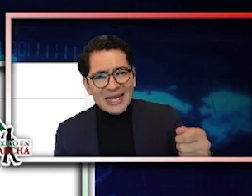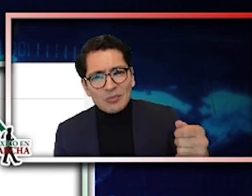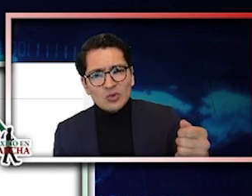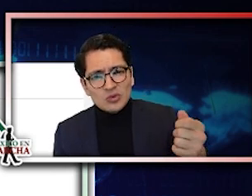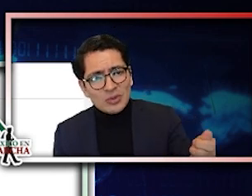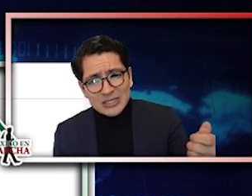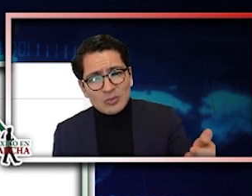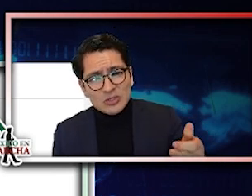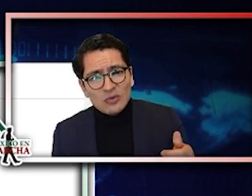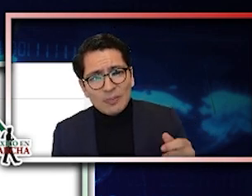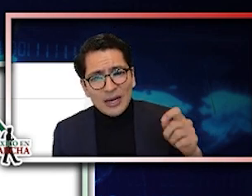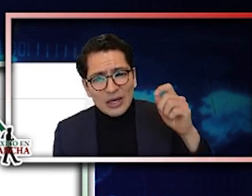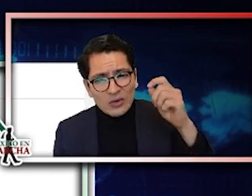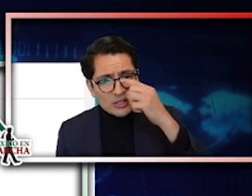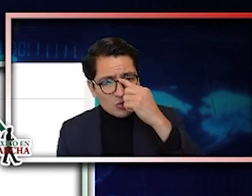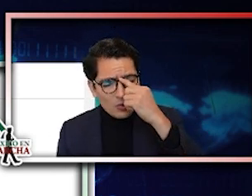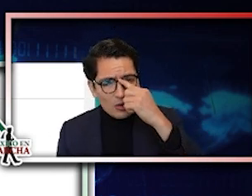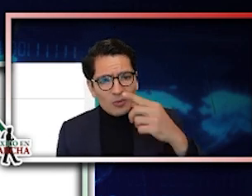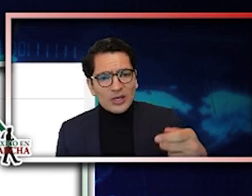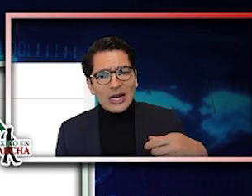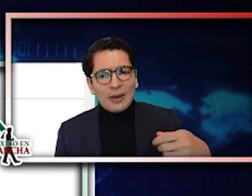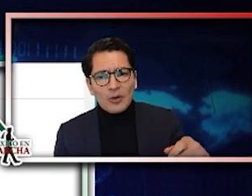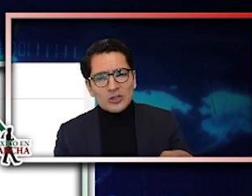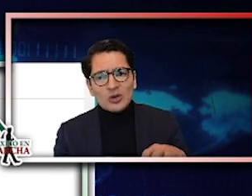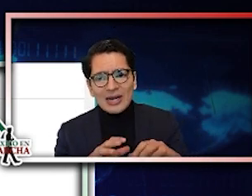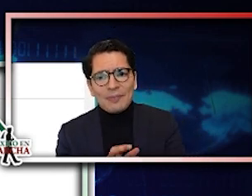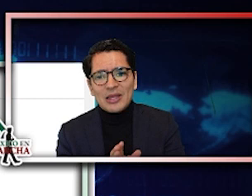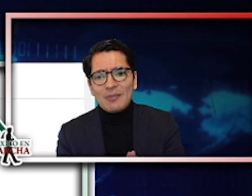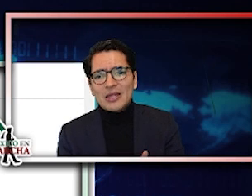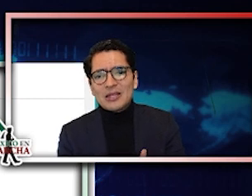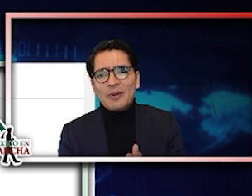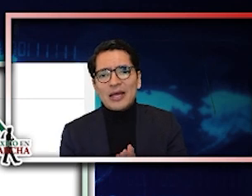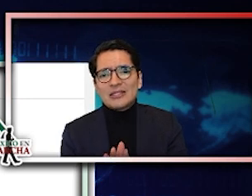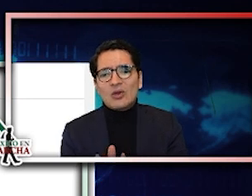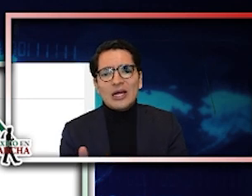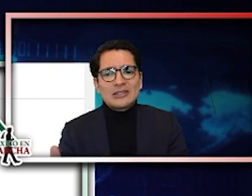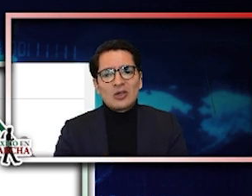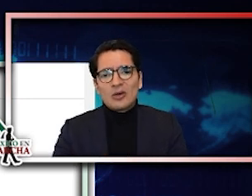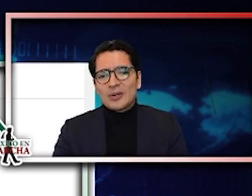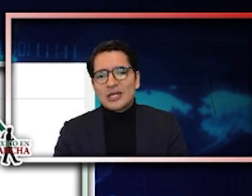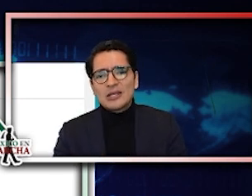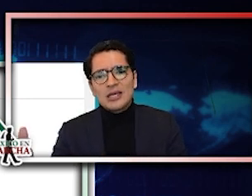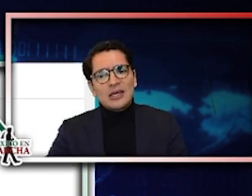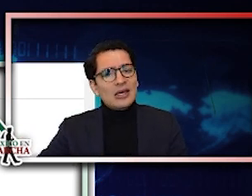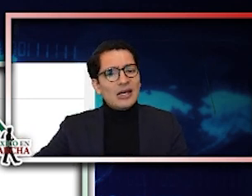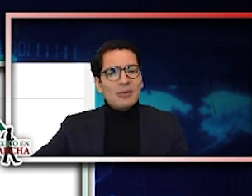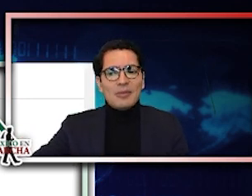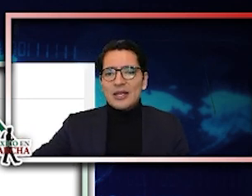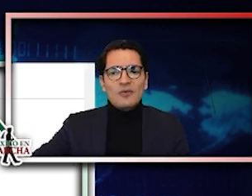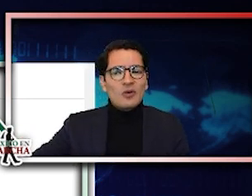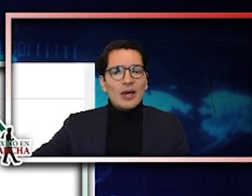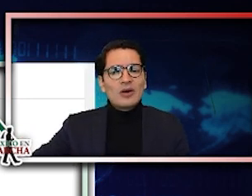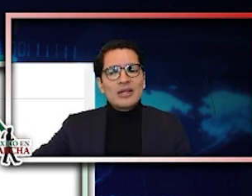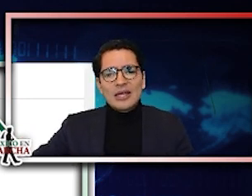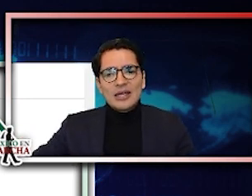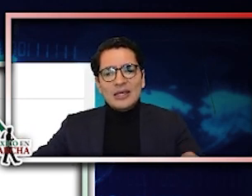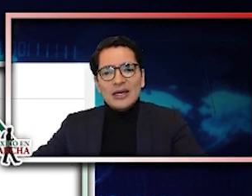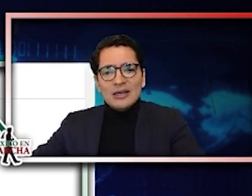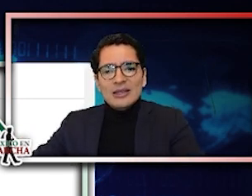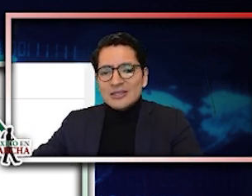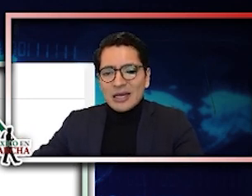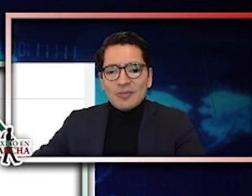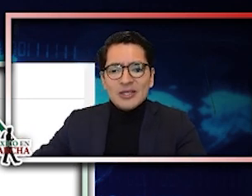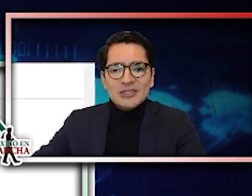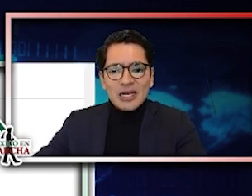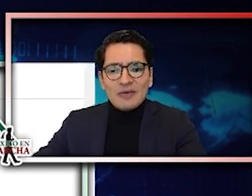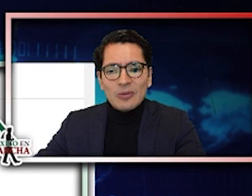por eso pensamos pensamos que fue pagado esto porque él aprovechó rápidamente para decir oiga señor presidente le mal informaron el día de